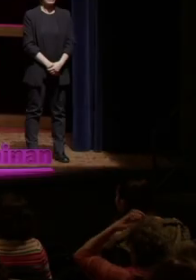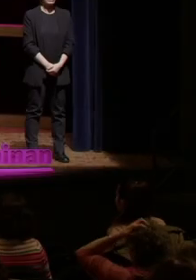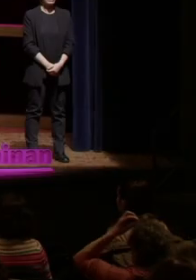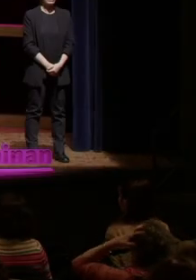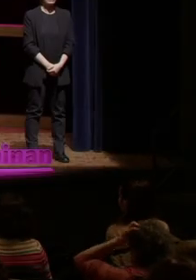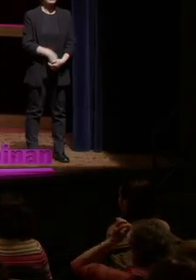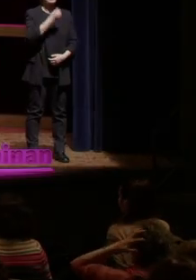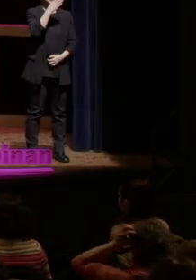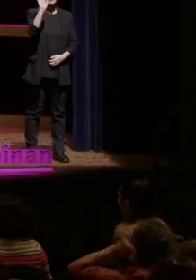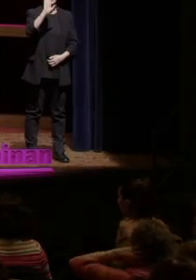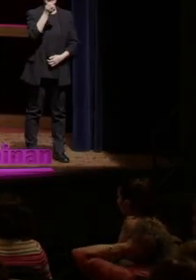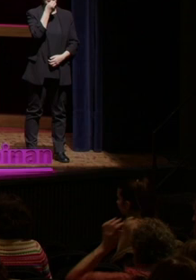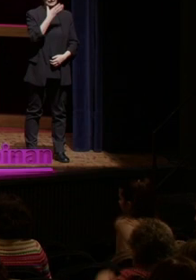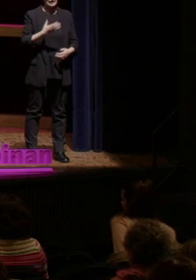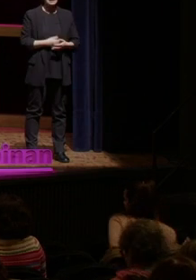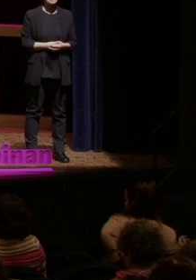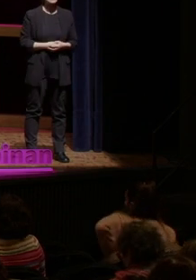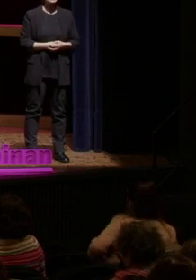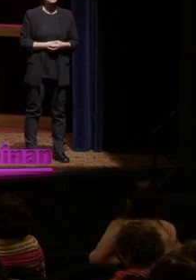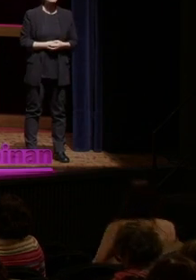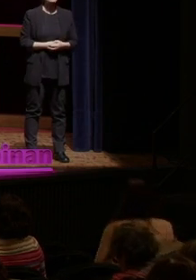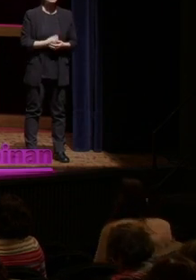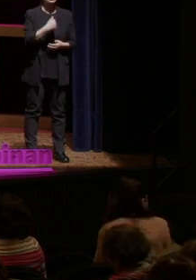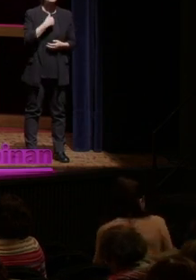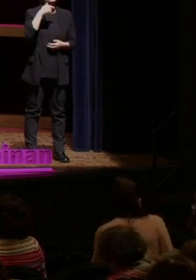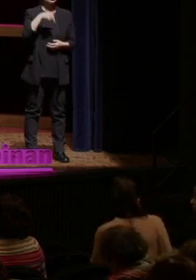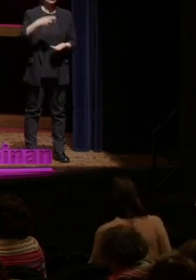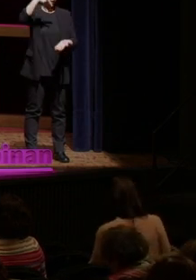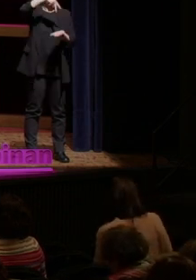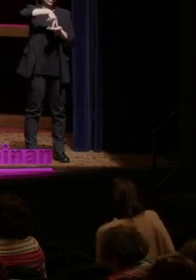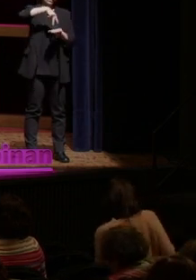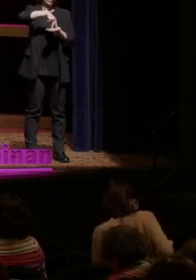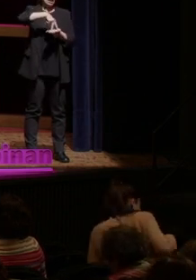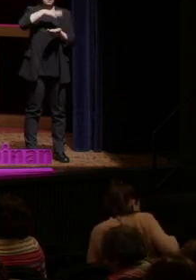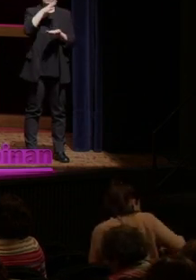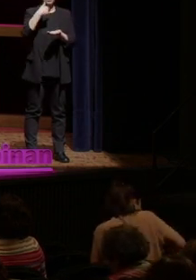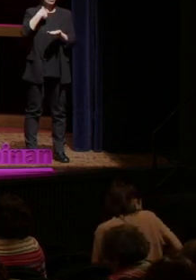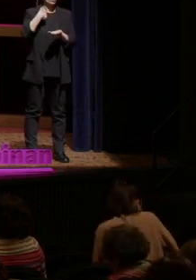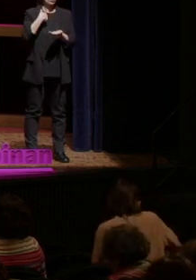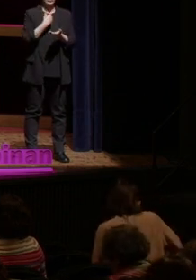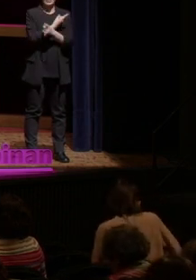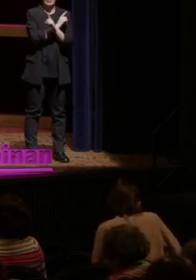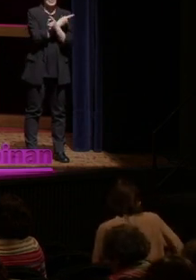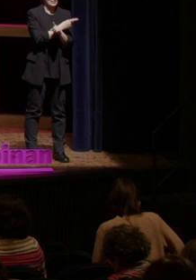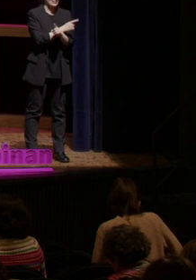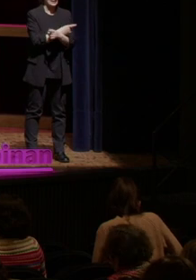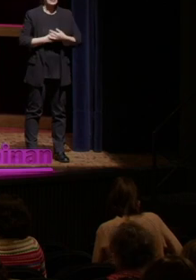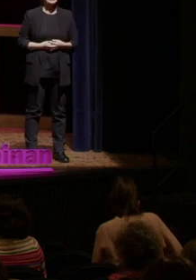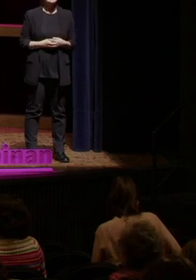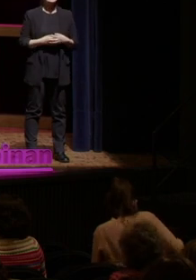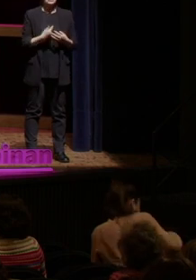bueno hola qué tal vos quedar de p porque estoy absolutamente atacada entonces